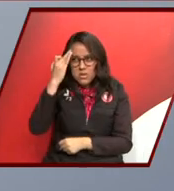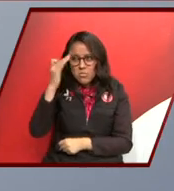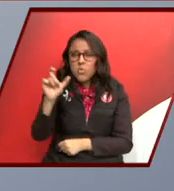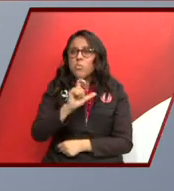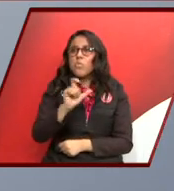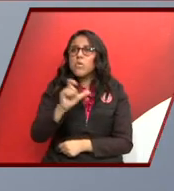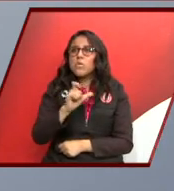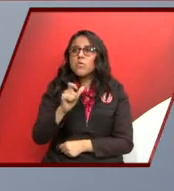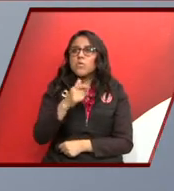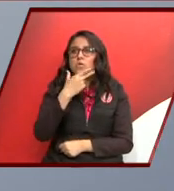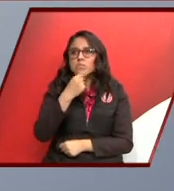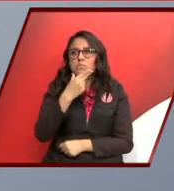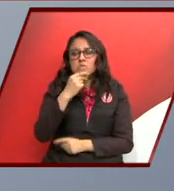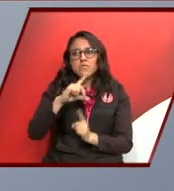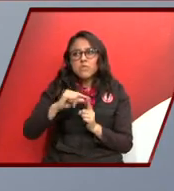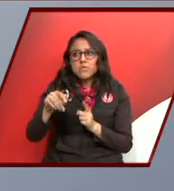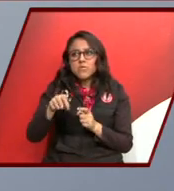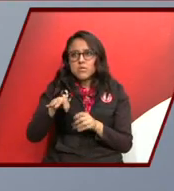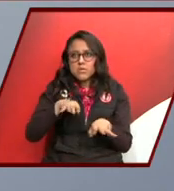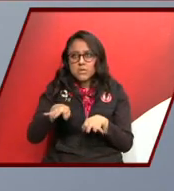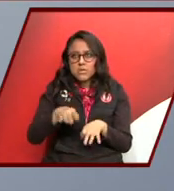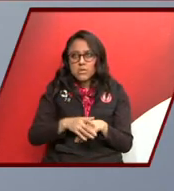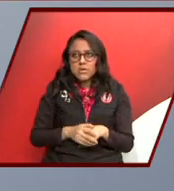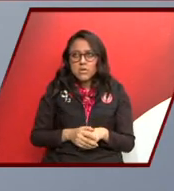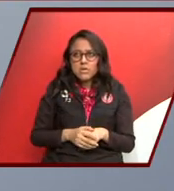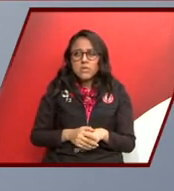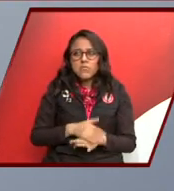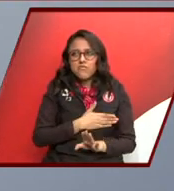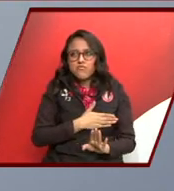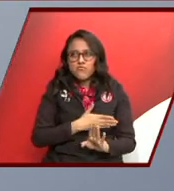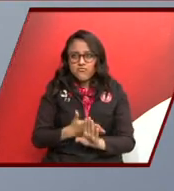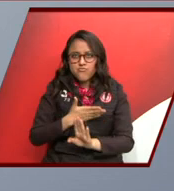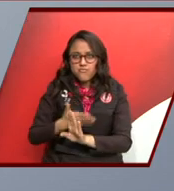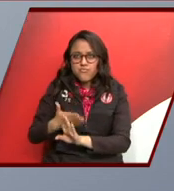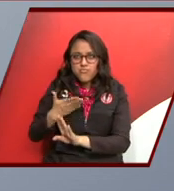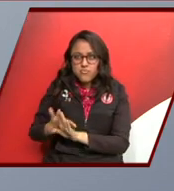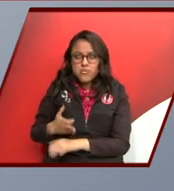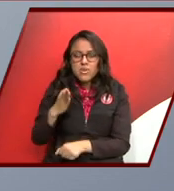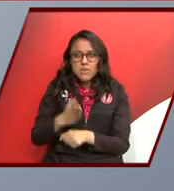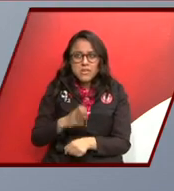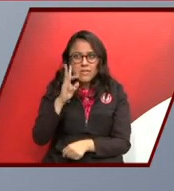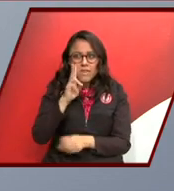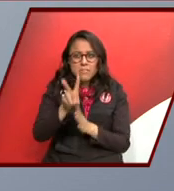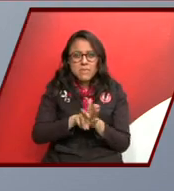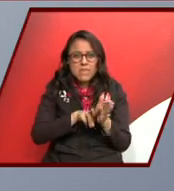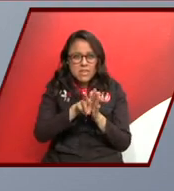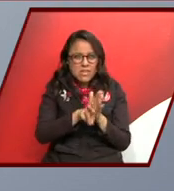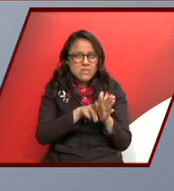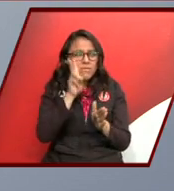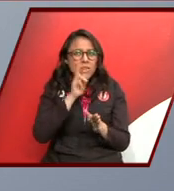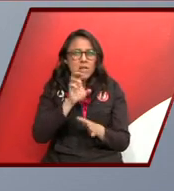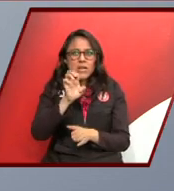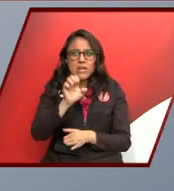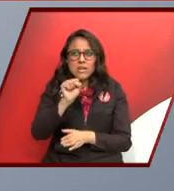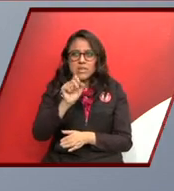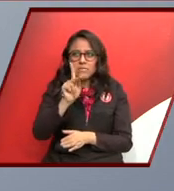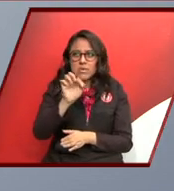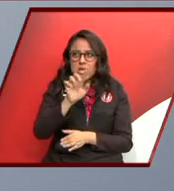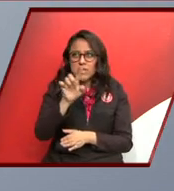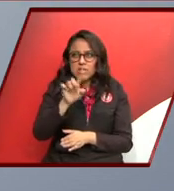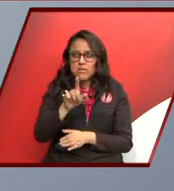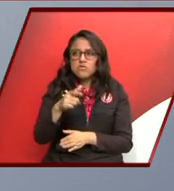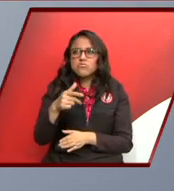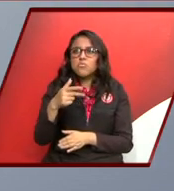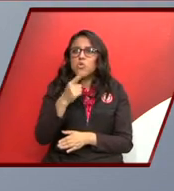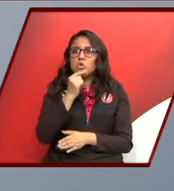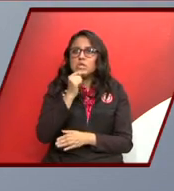los hombres están trabajando, y que hubo agresiones muy fuertes. De hecho, por ahí estoy viendo los videos en este momento donde Esperanza es angoloteada por